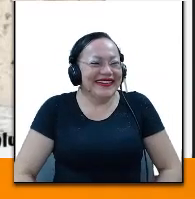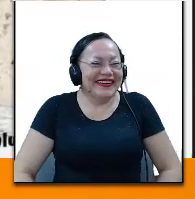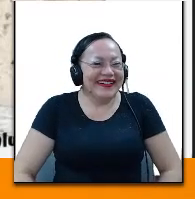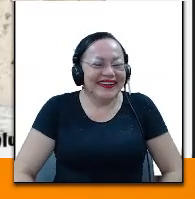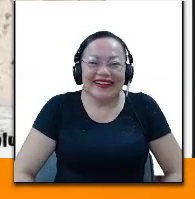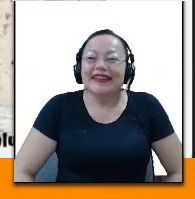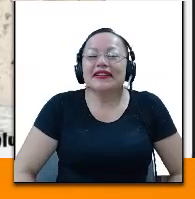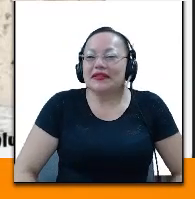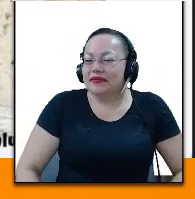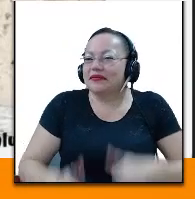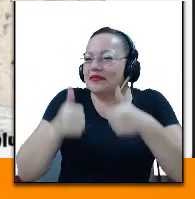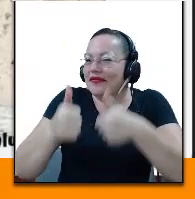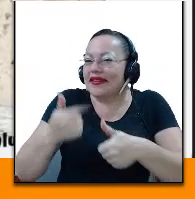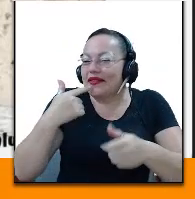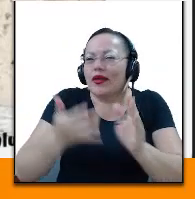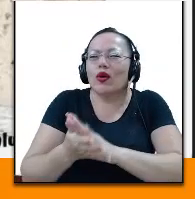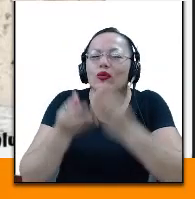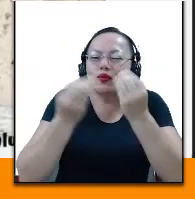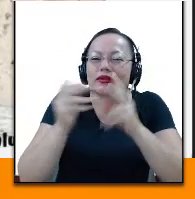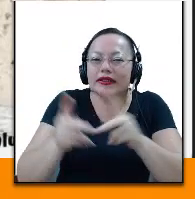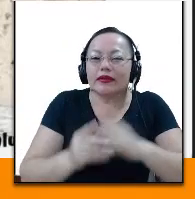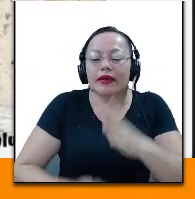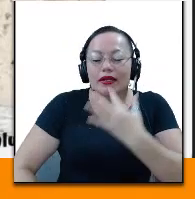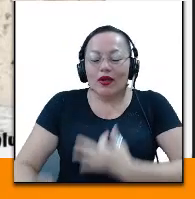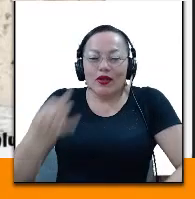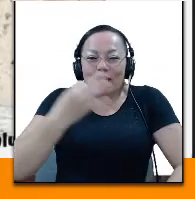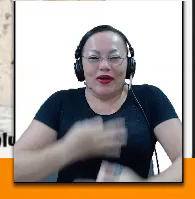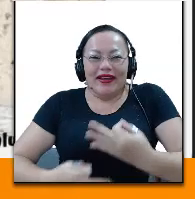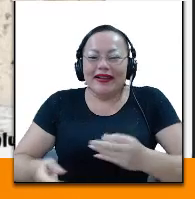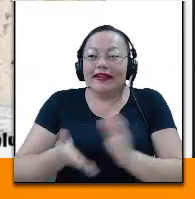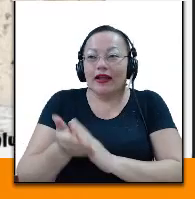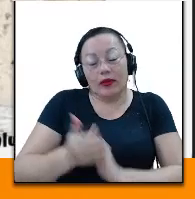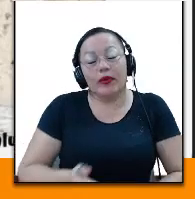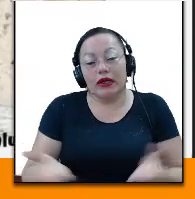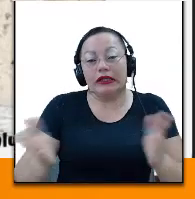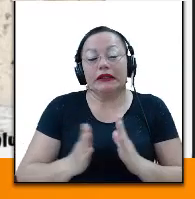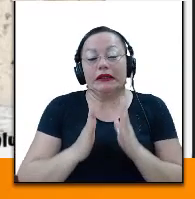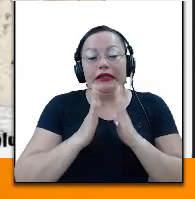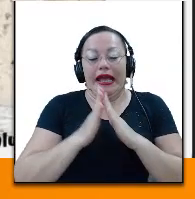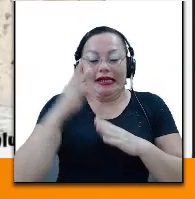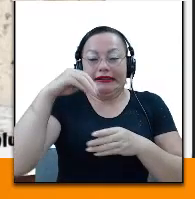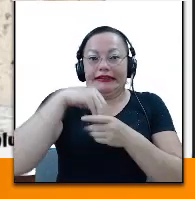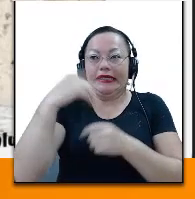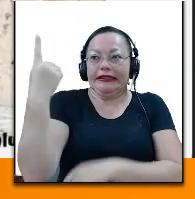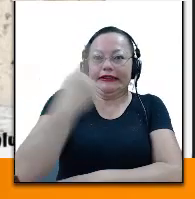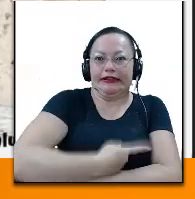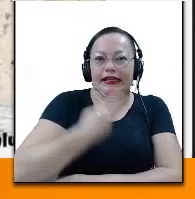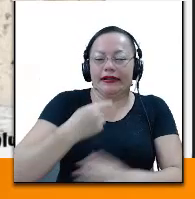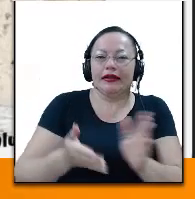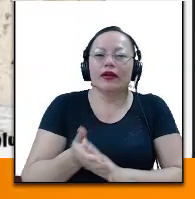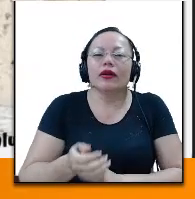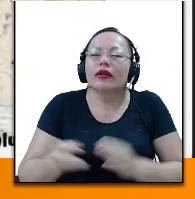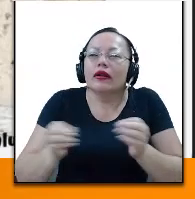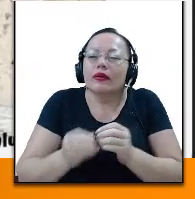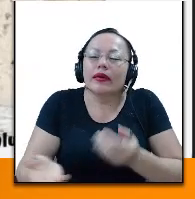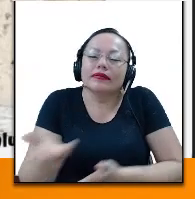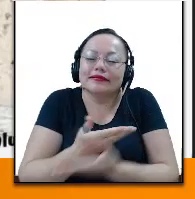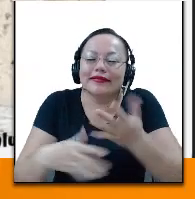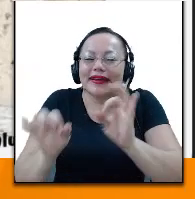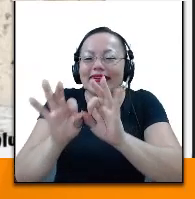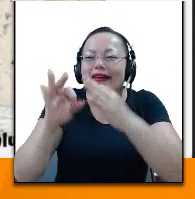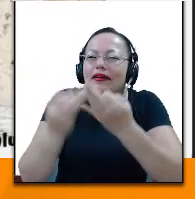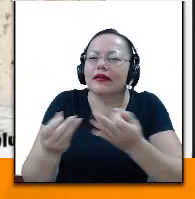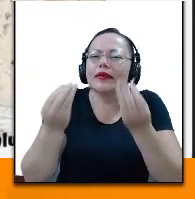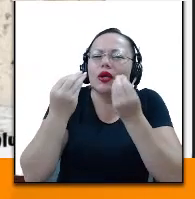Pero no, mira que muchísimas personas se están cuidando en esta cuarentena, en estos días de paz y armonía con la familia, están